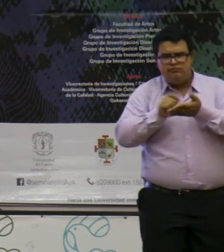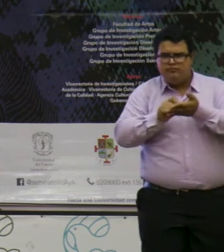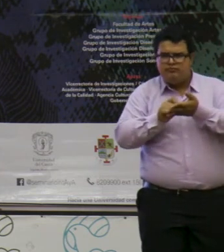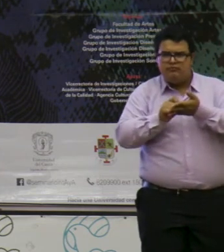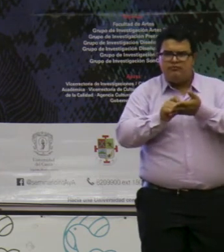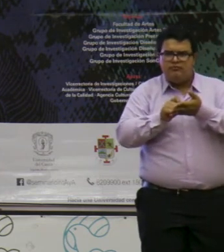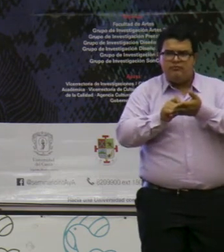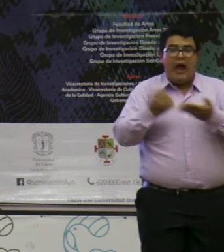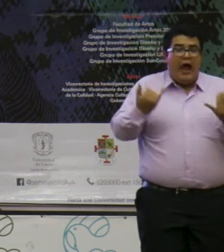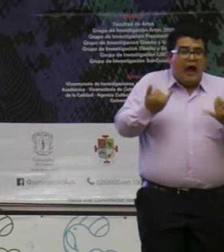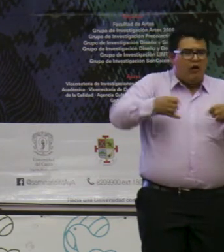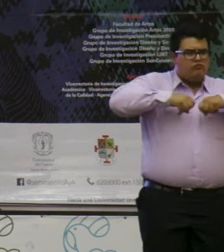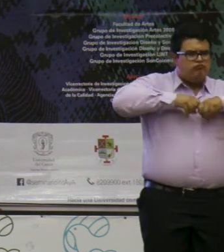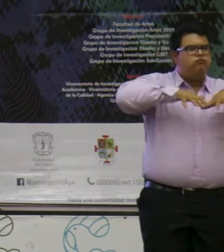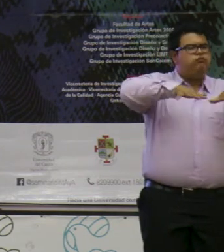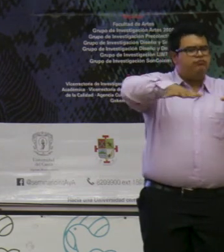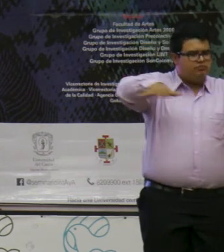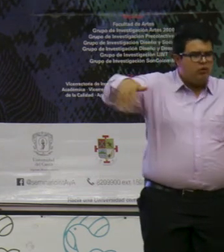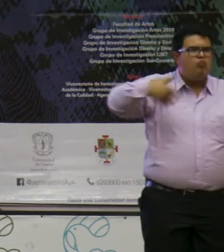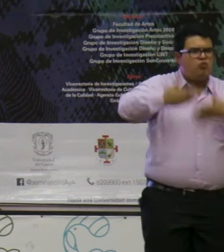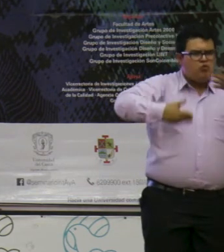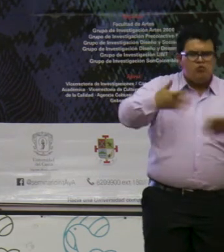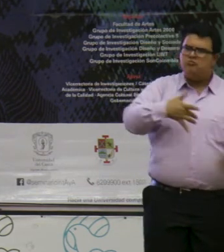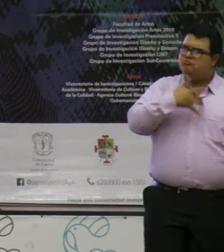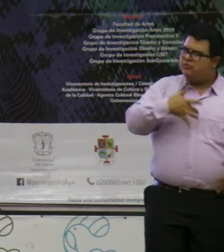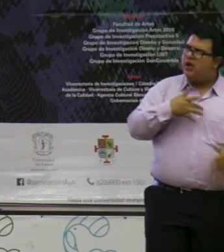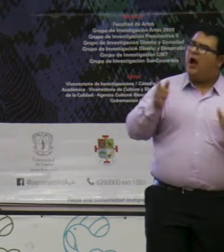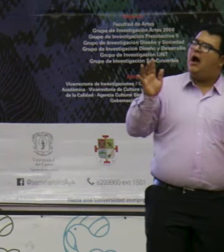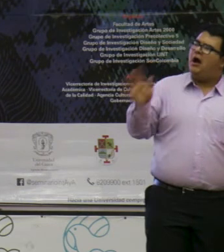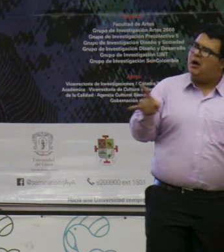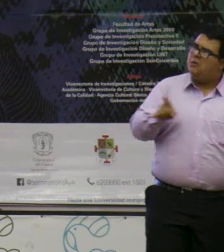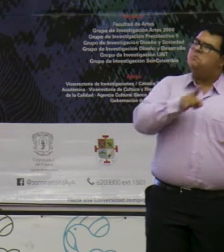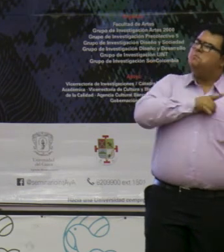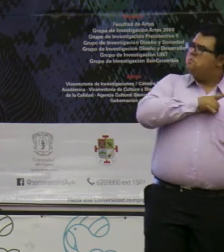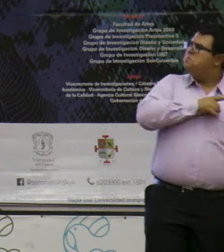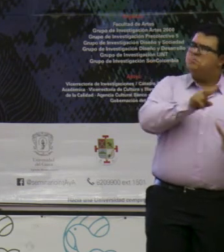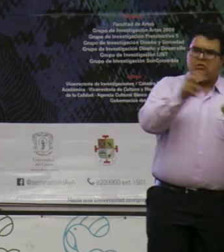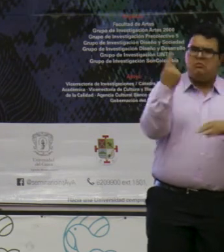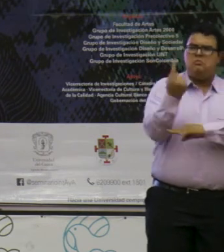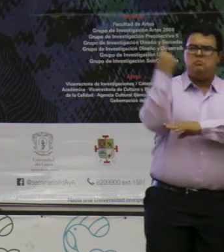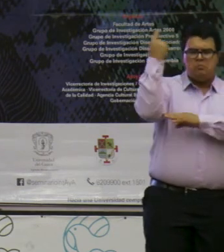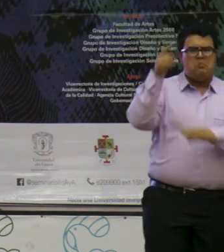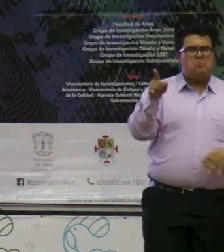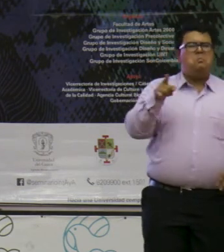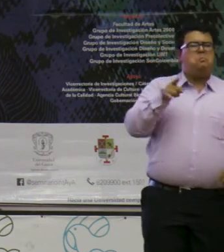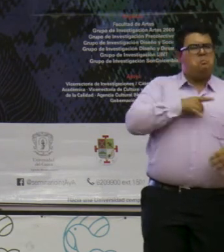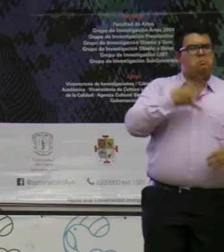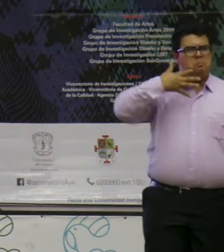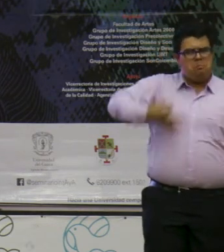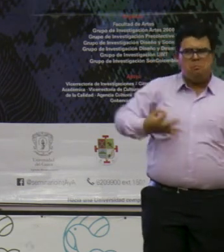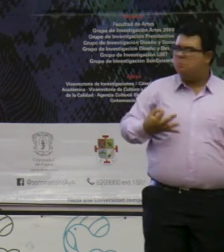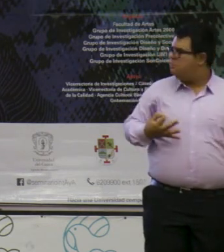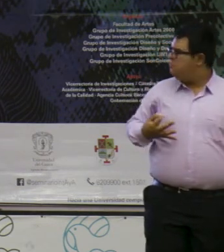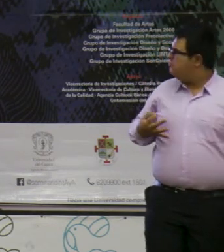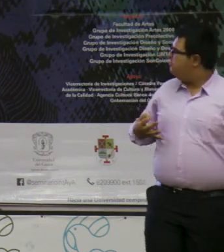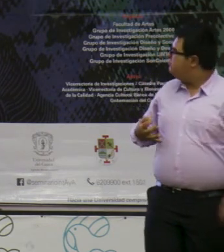como enunciados justificables dentro de ciertas perspectivas fascistas y ciertas perspectivas políticas. Vamos a ver otro caso,